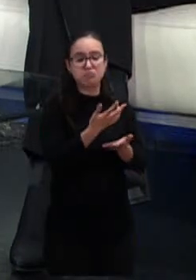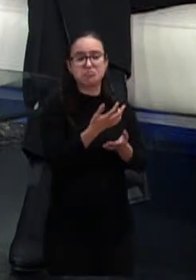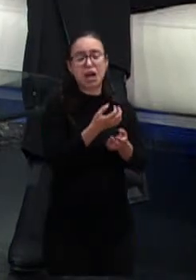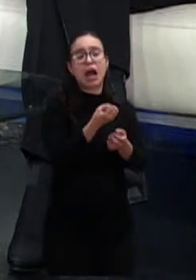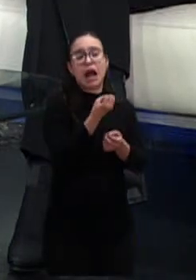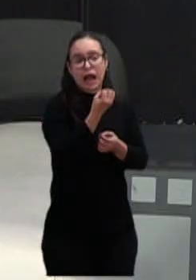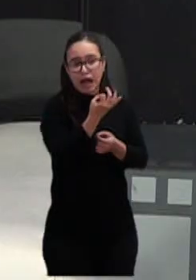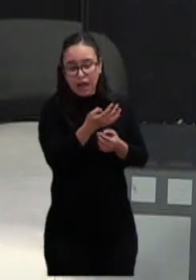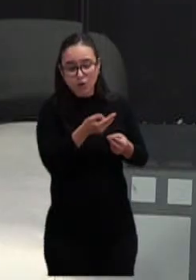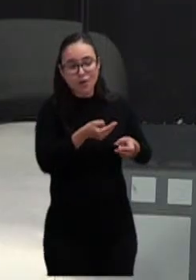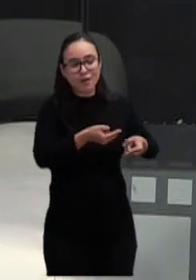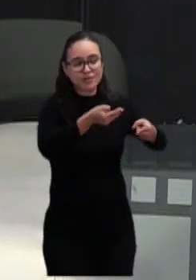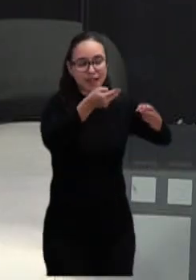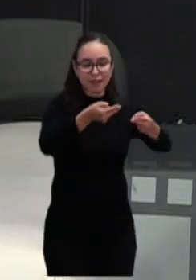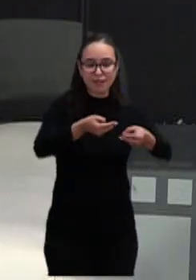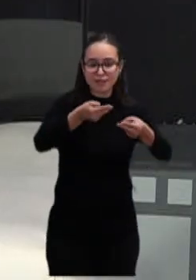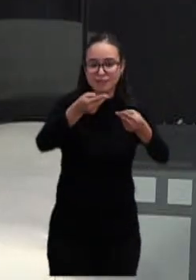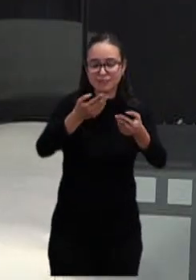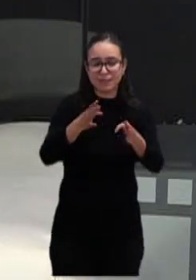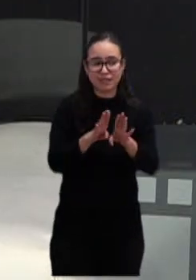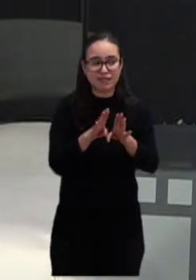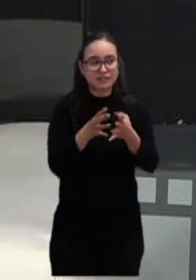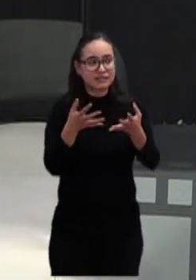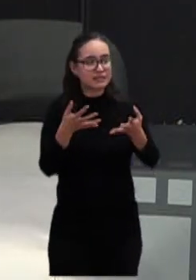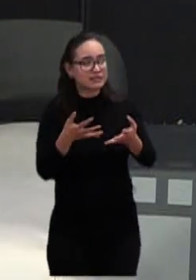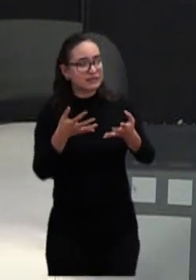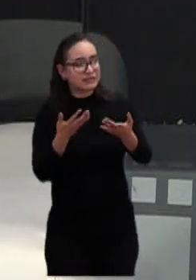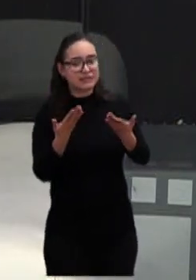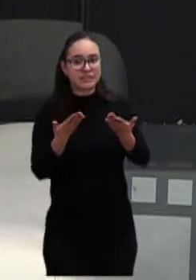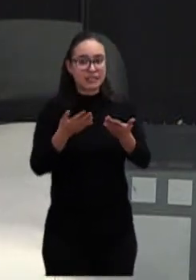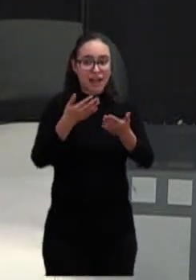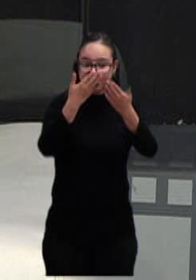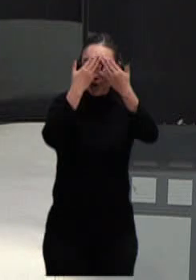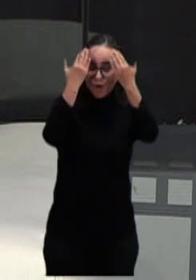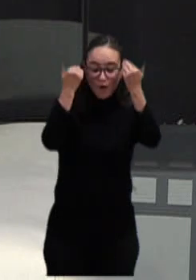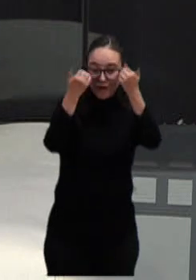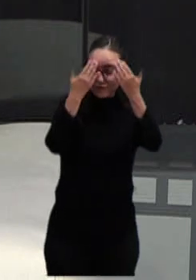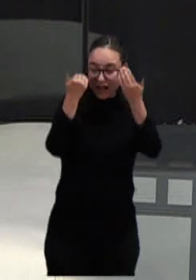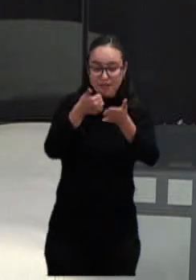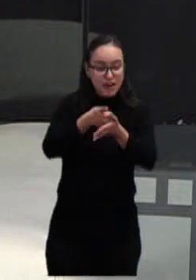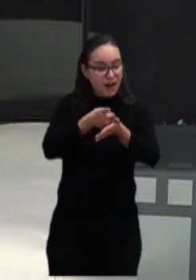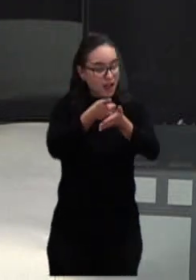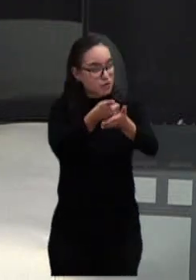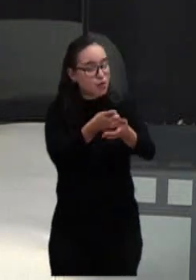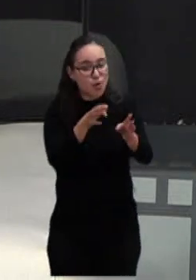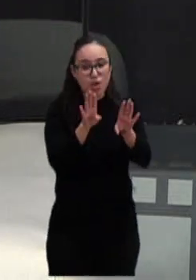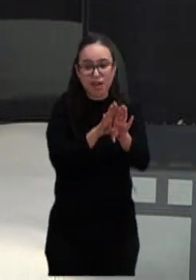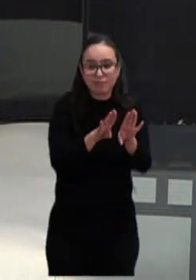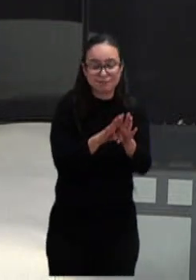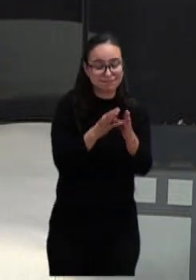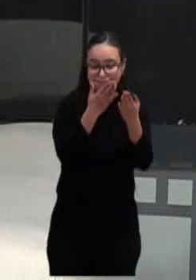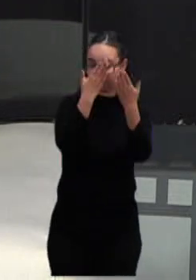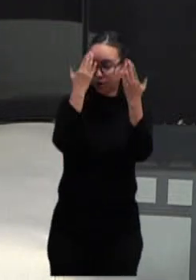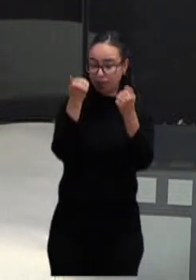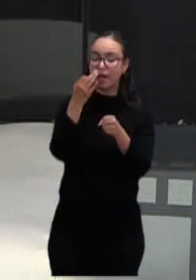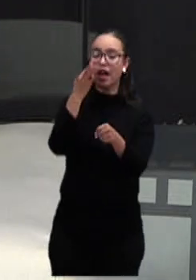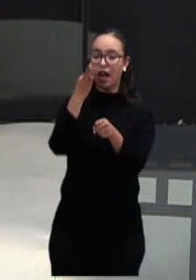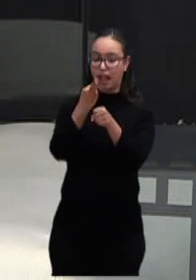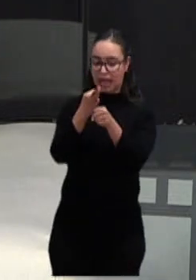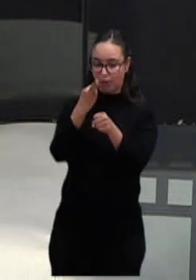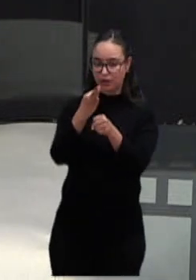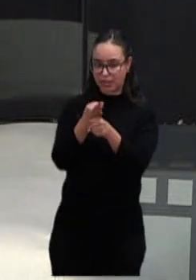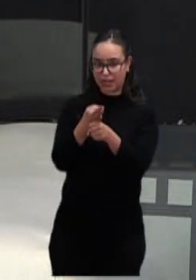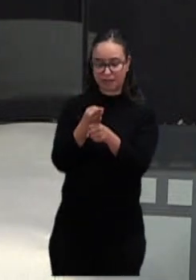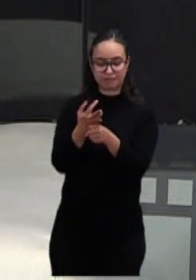algunas áreas no saben qué hacer ante estos casos no saben cómo ayudar entonces también ahorita se están este